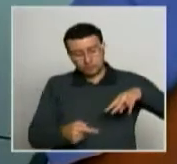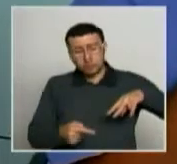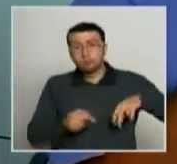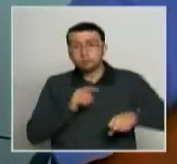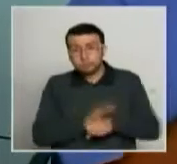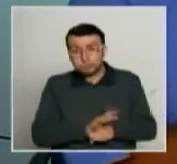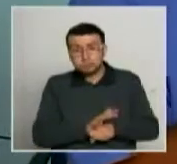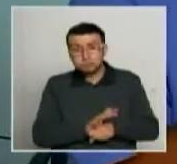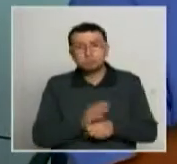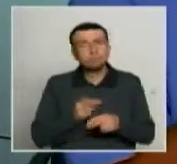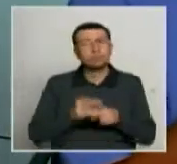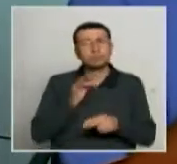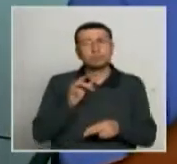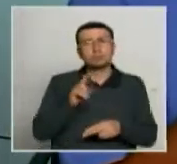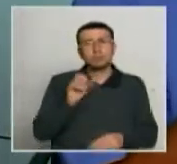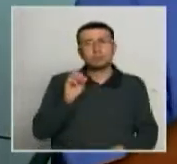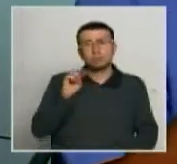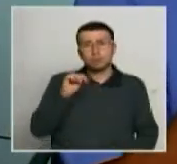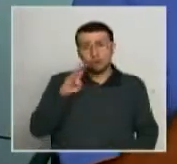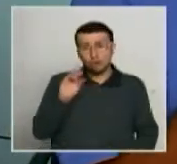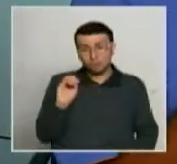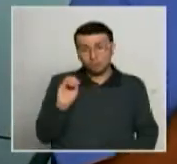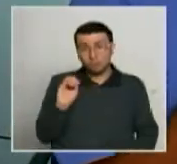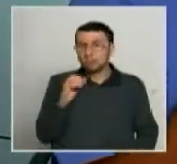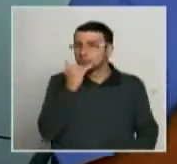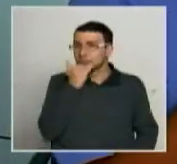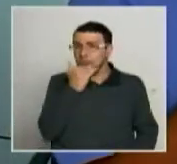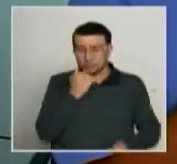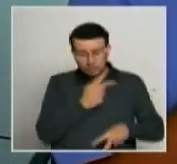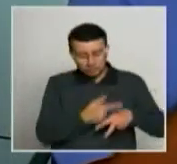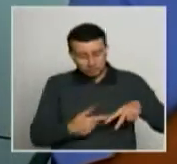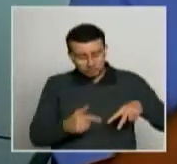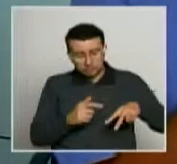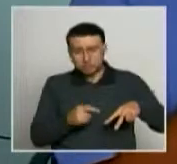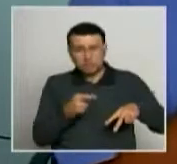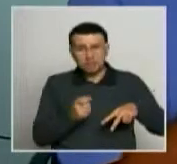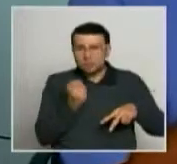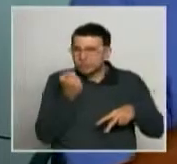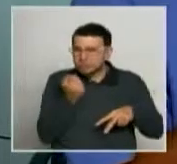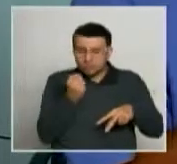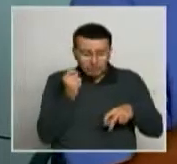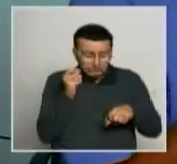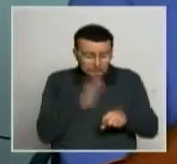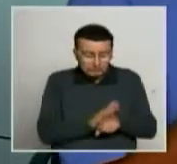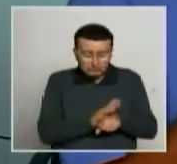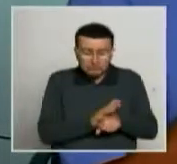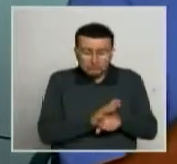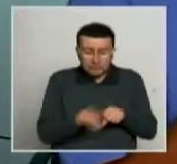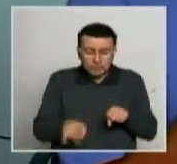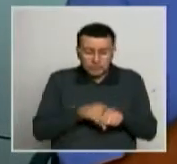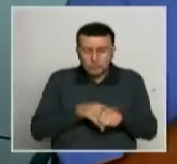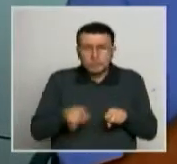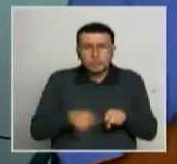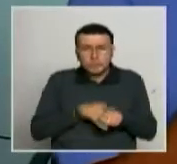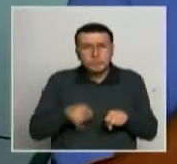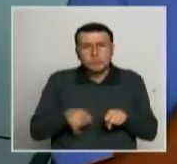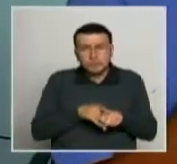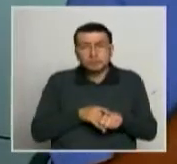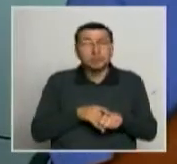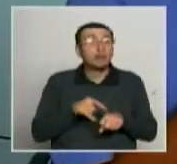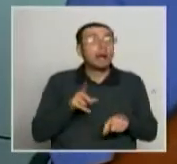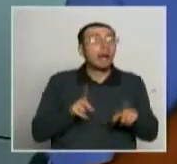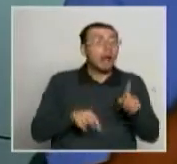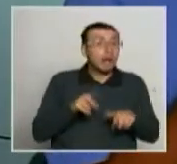también frecuente, que las venas se obstruyen por coágulos, forman trombos y esos trombos,